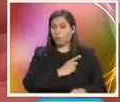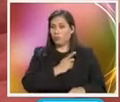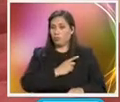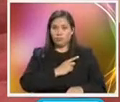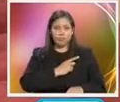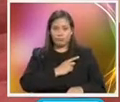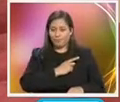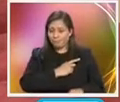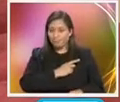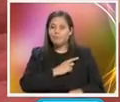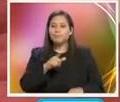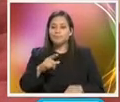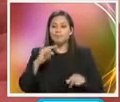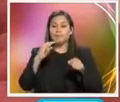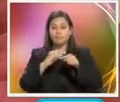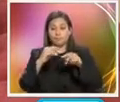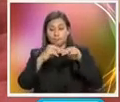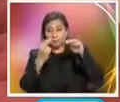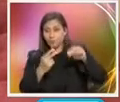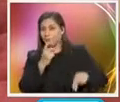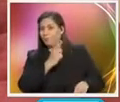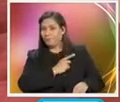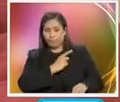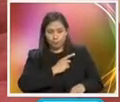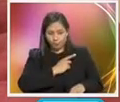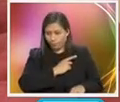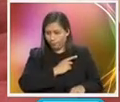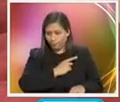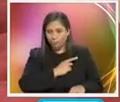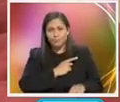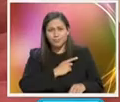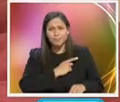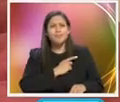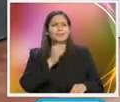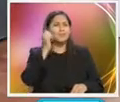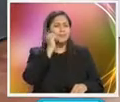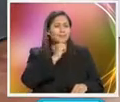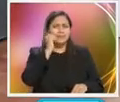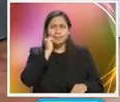que jamás deben de estar en una alberca solos, buscar siempre